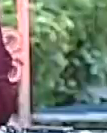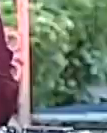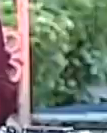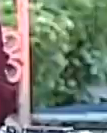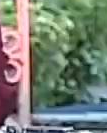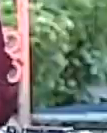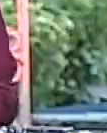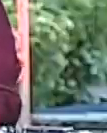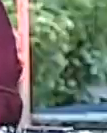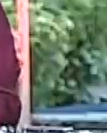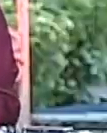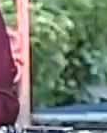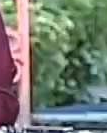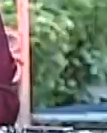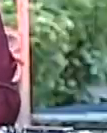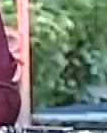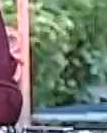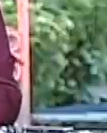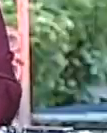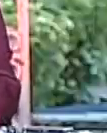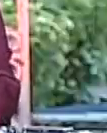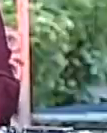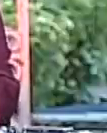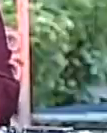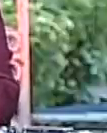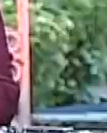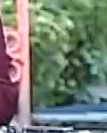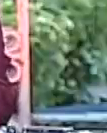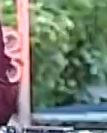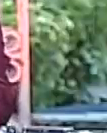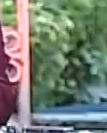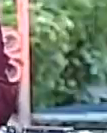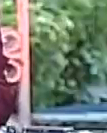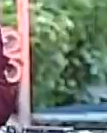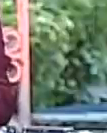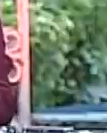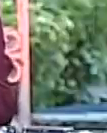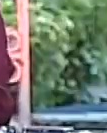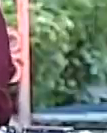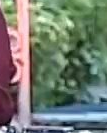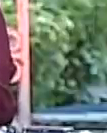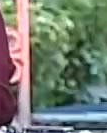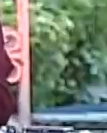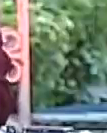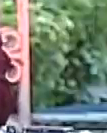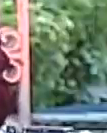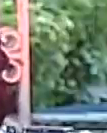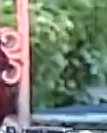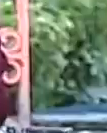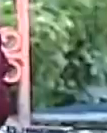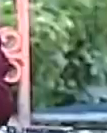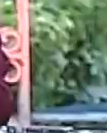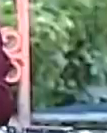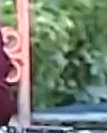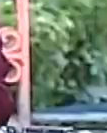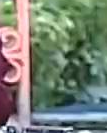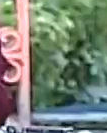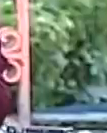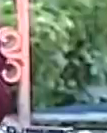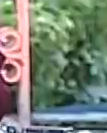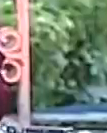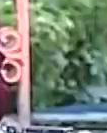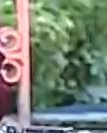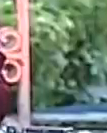esperanza de los niños, al amor de los niños, a la inocencia de los niños y de las niñas.